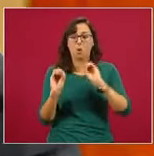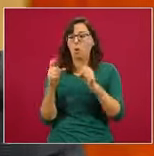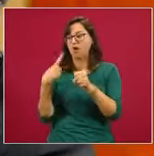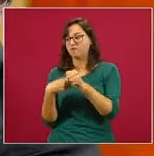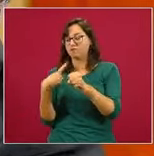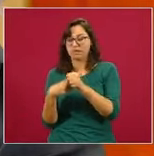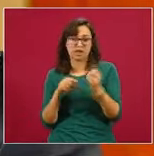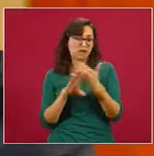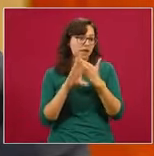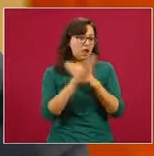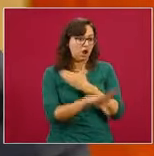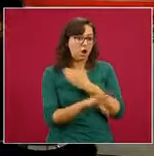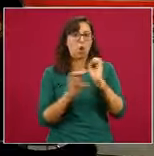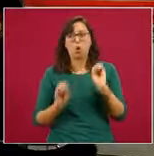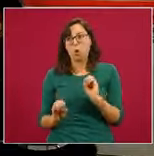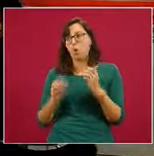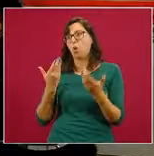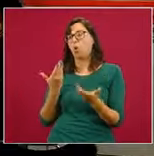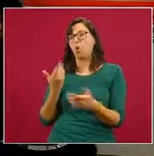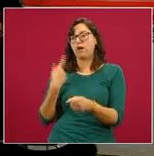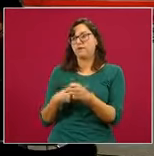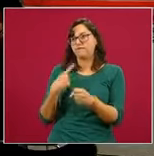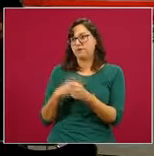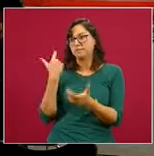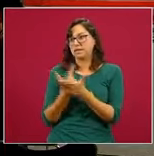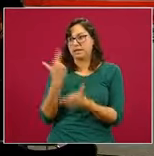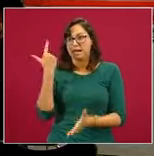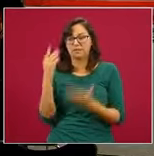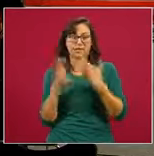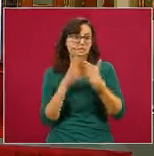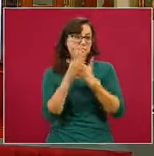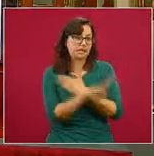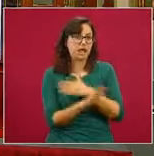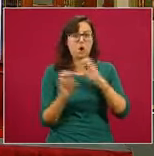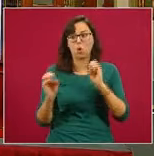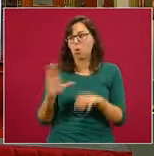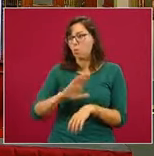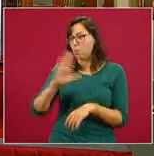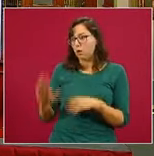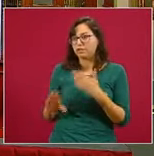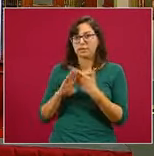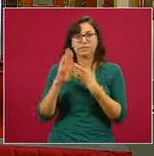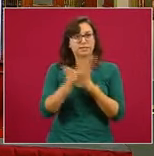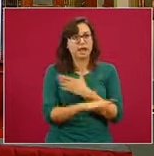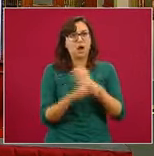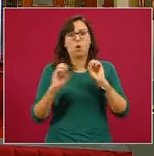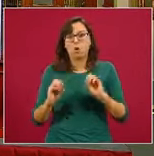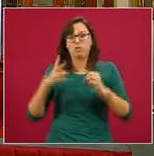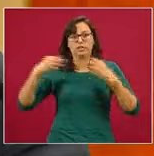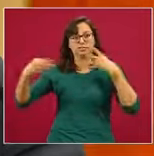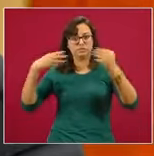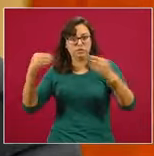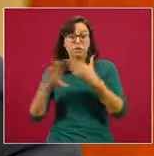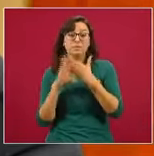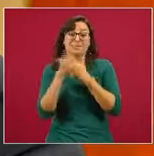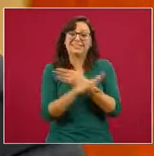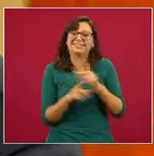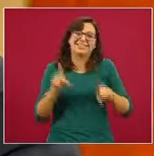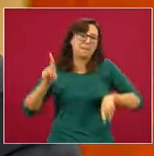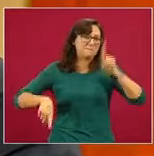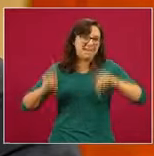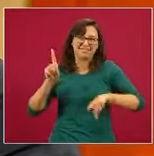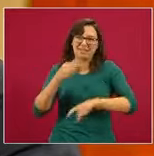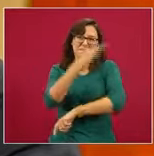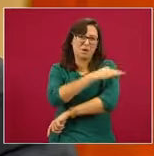enfermedad grave, o evitar la muerte, o evitar transmisión. Y dependiendo del diseño